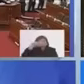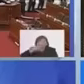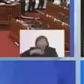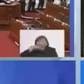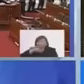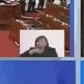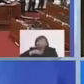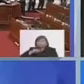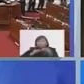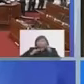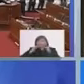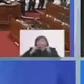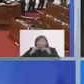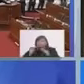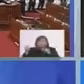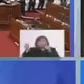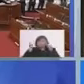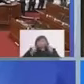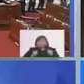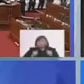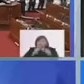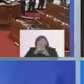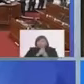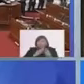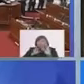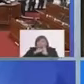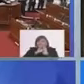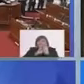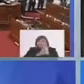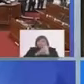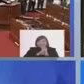sido confirmados para este mes desde Santiago del Estero hacia